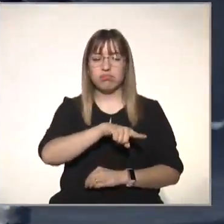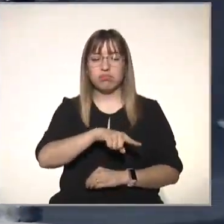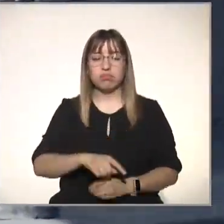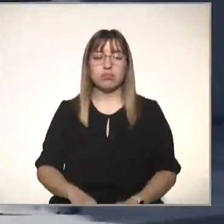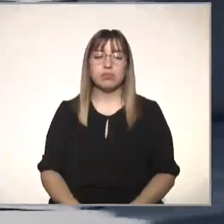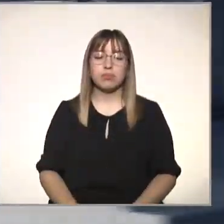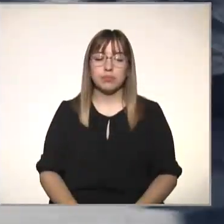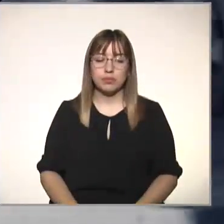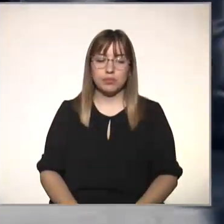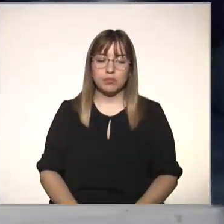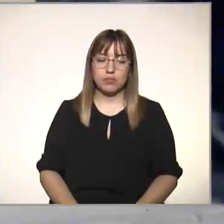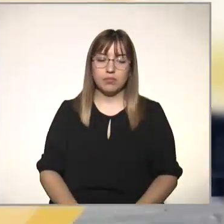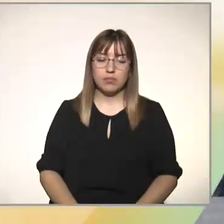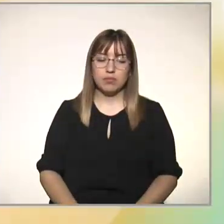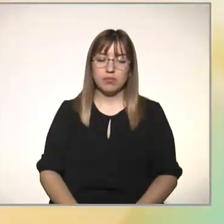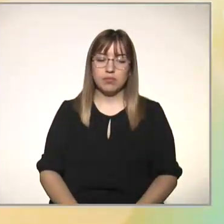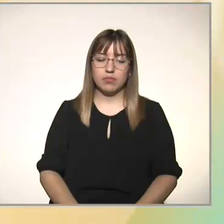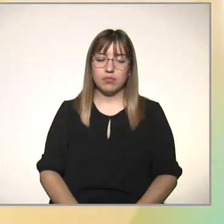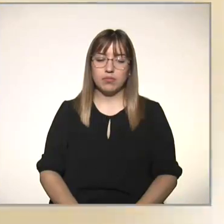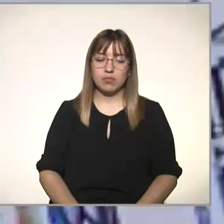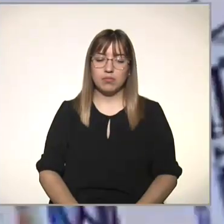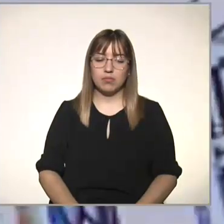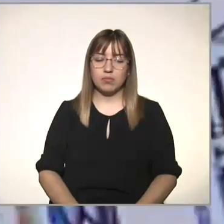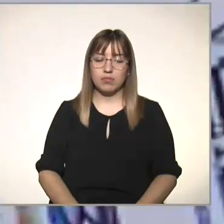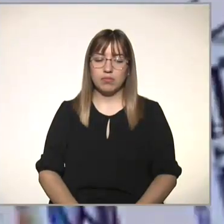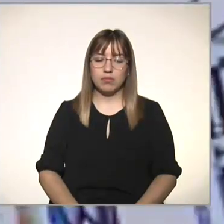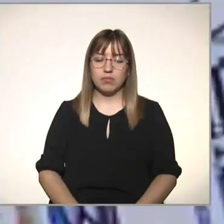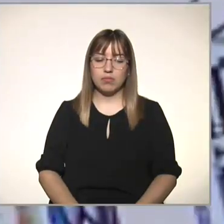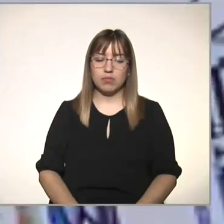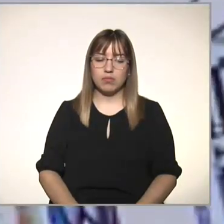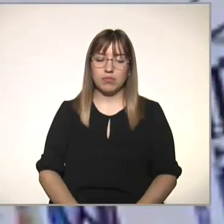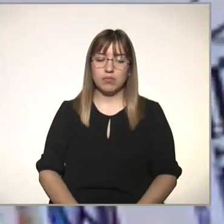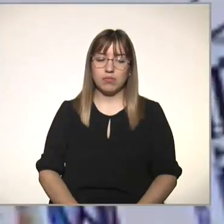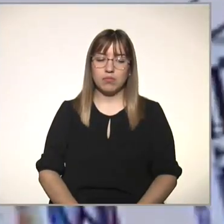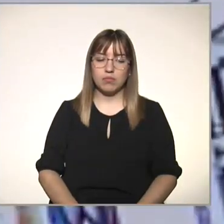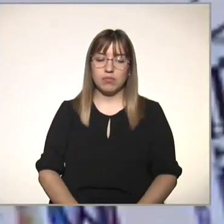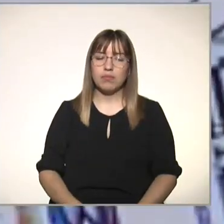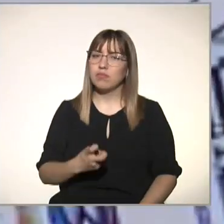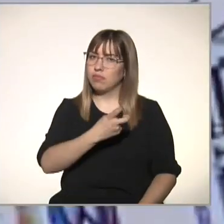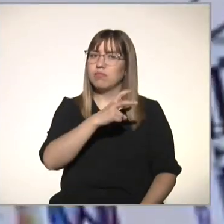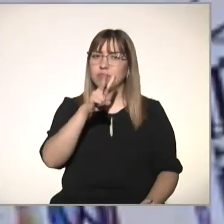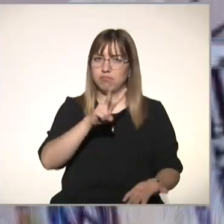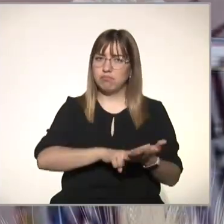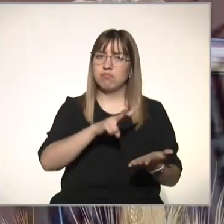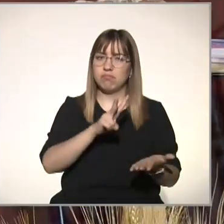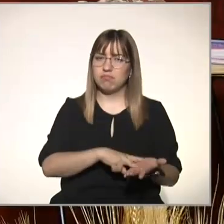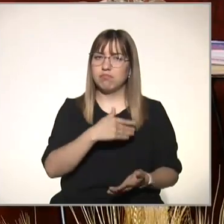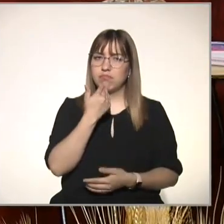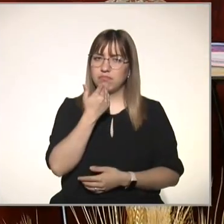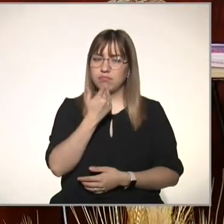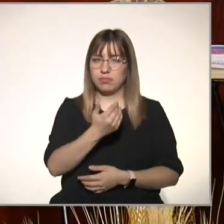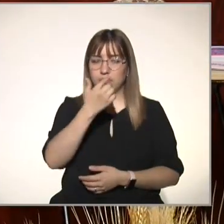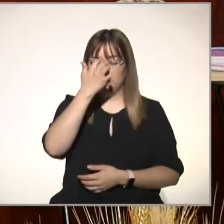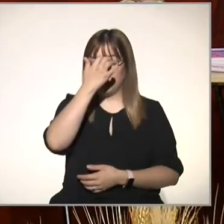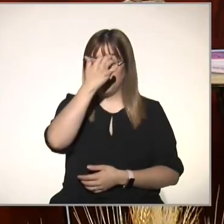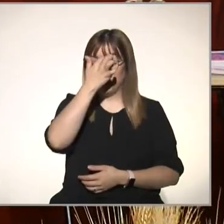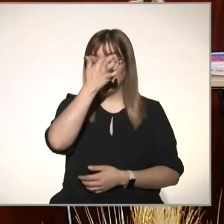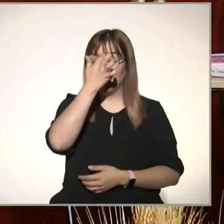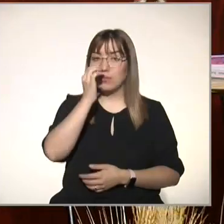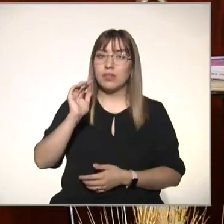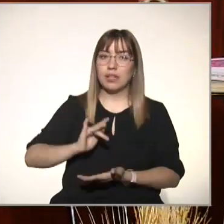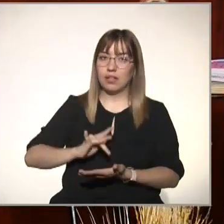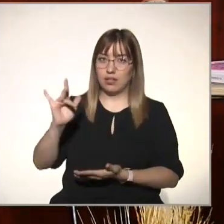como una persona, creo que es lo más valioso que podemos darle a nuestros hijos. Gracias a María Pardo